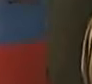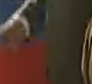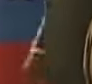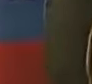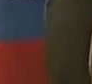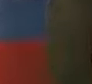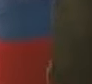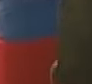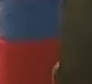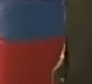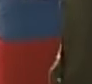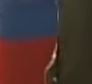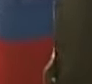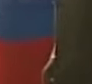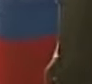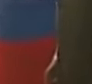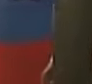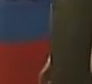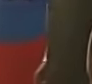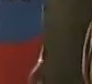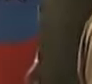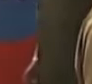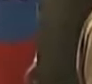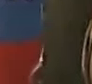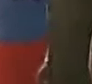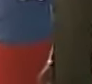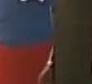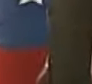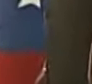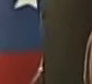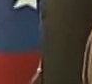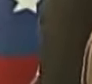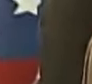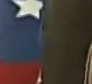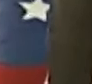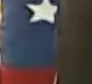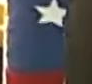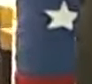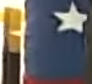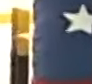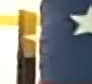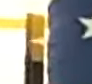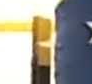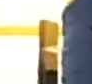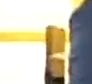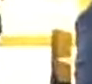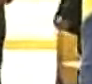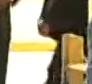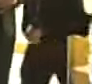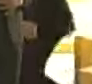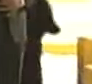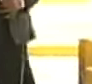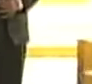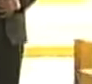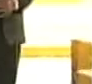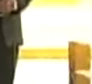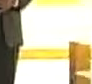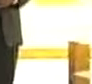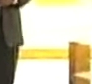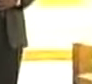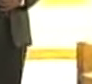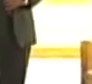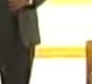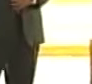Cilia Flores, conversar con Elvis Amoroso, presidente del Poder Electoral, quien da algunas palabras en relación a lo que fue una